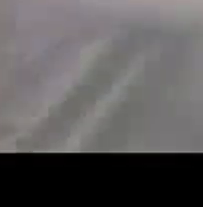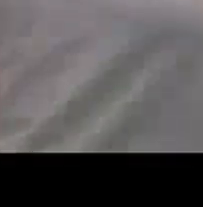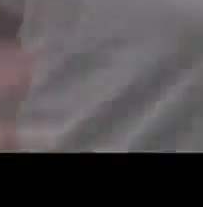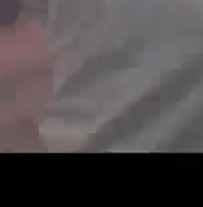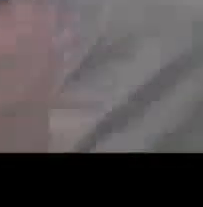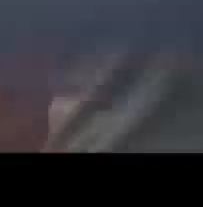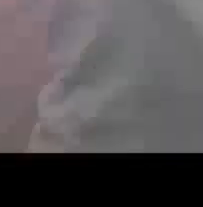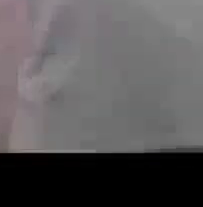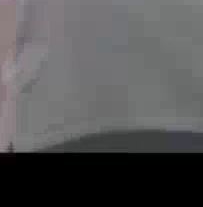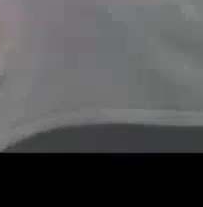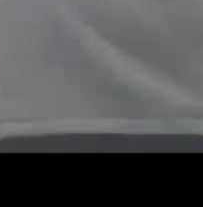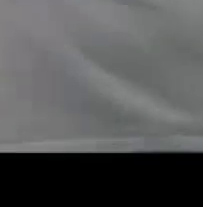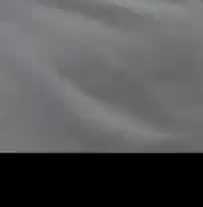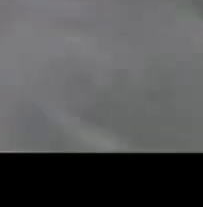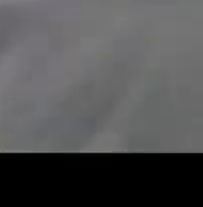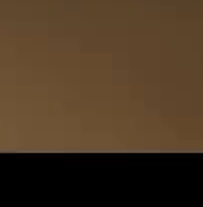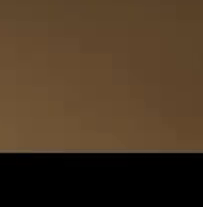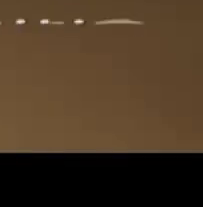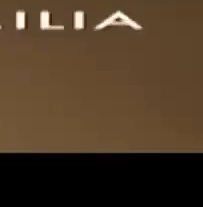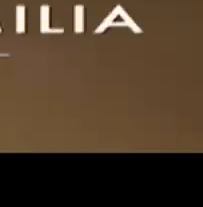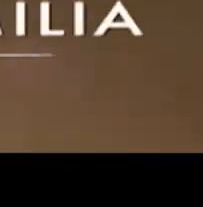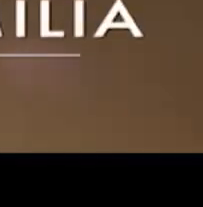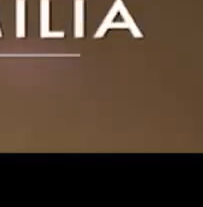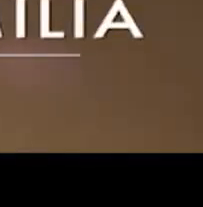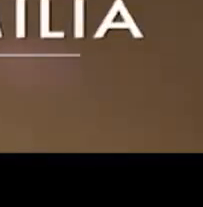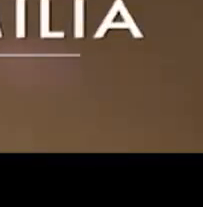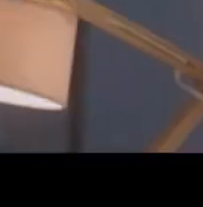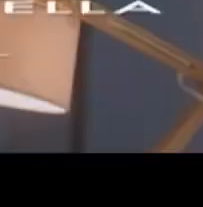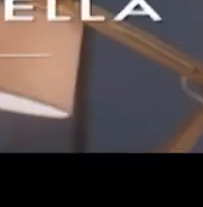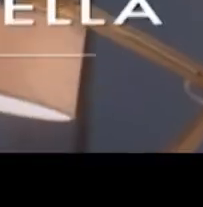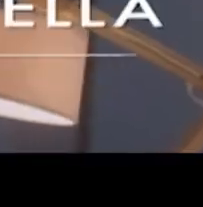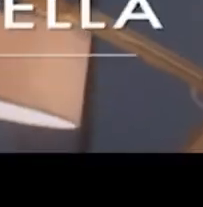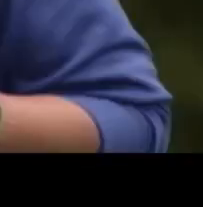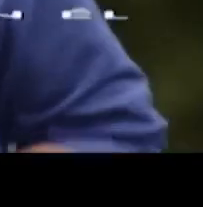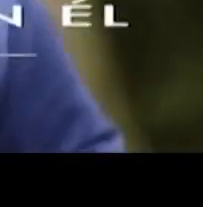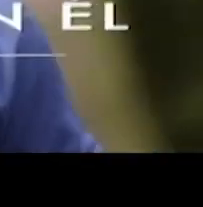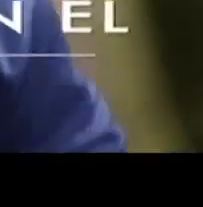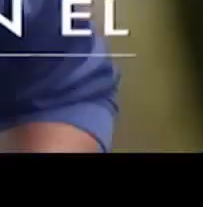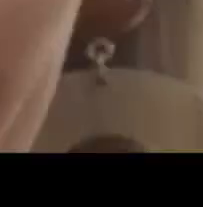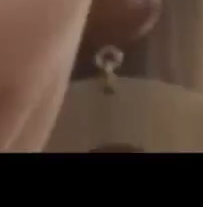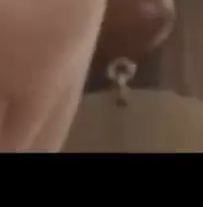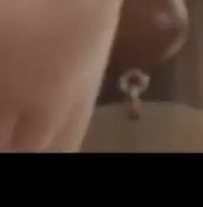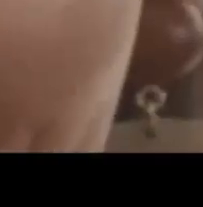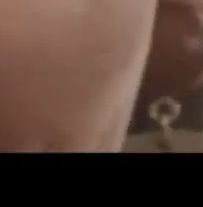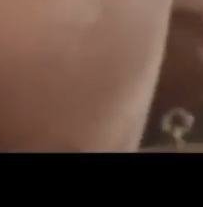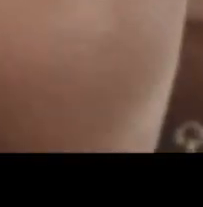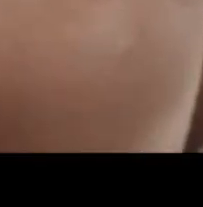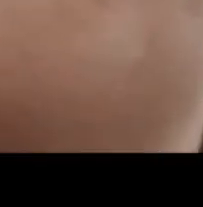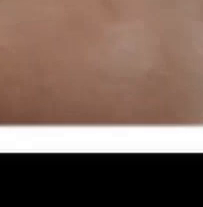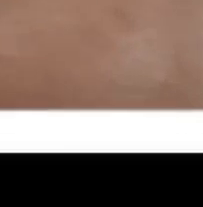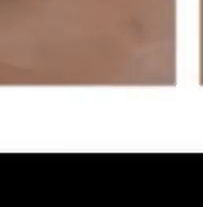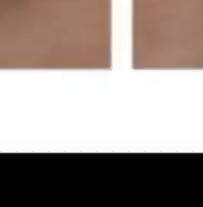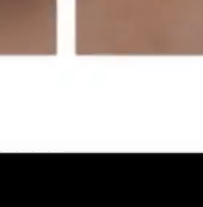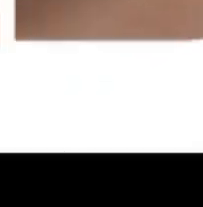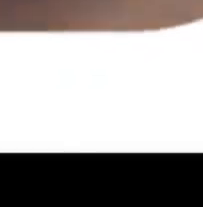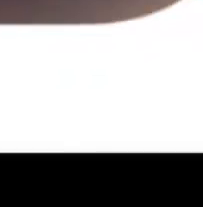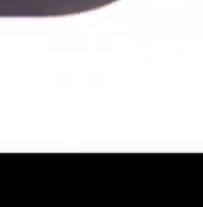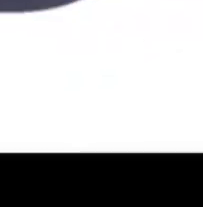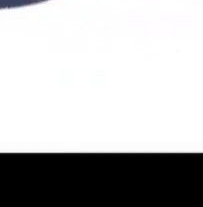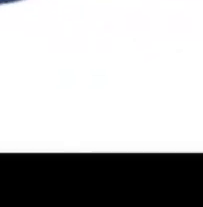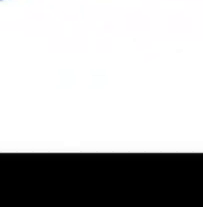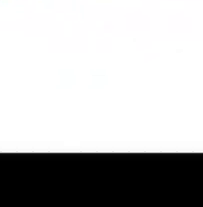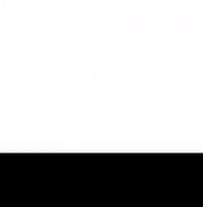de ser parte de este gran país. Va con su familia, con ella, con él, con todos.